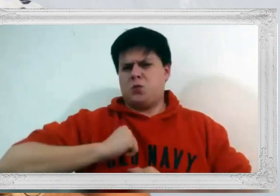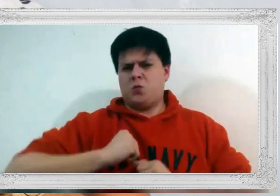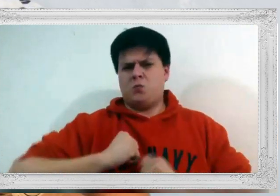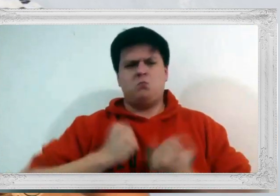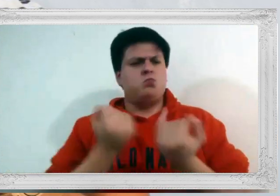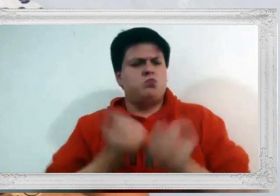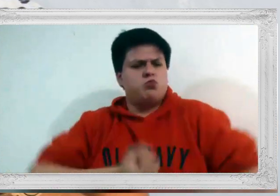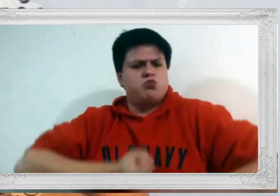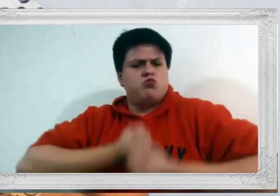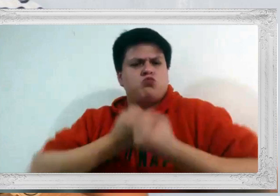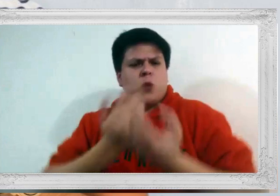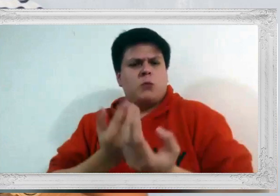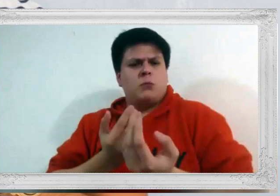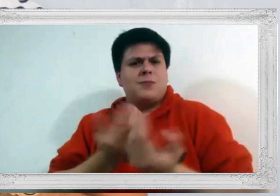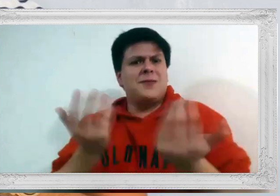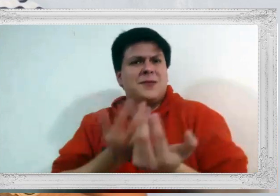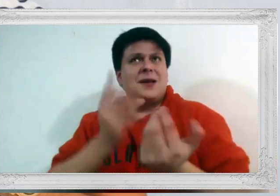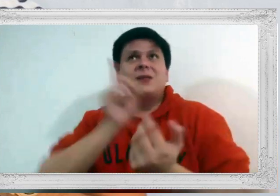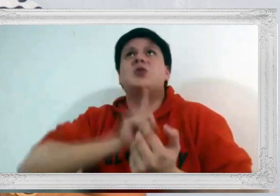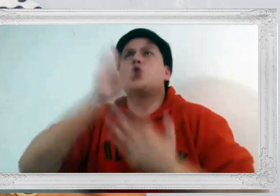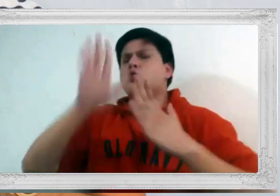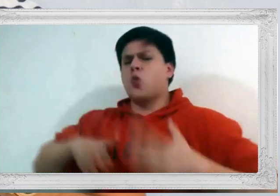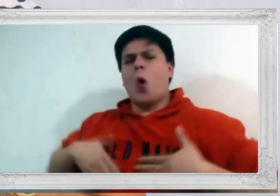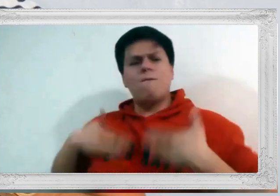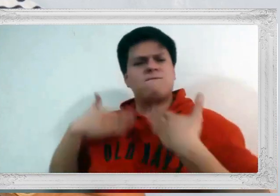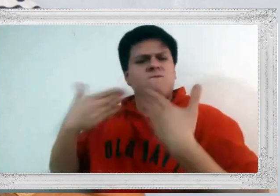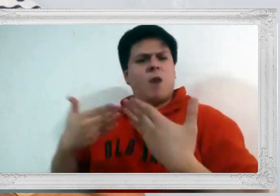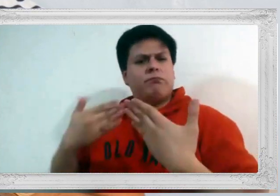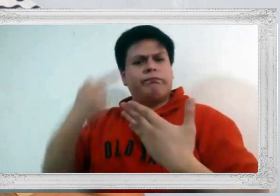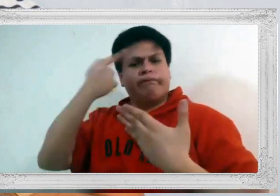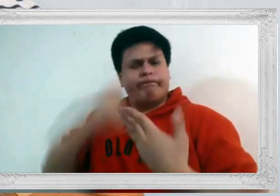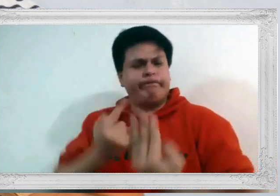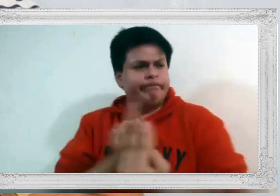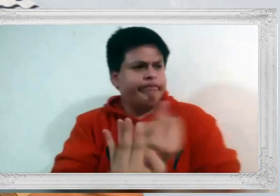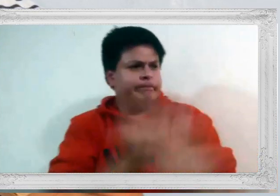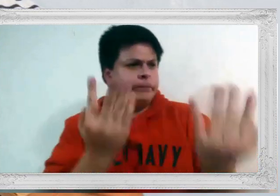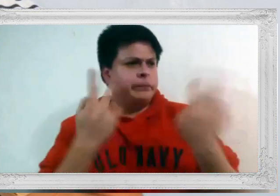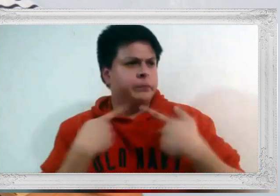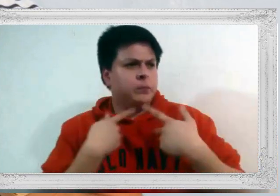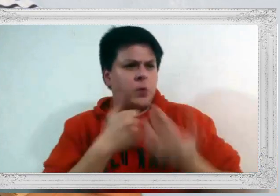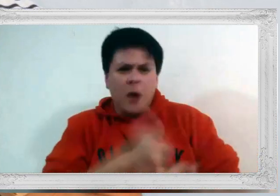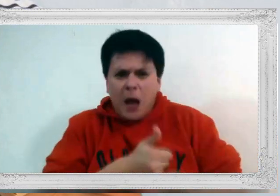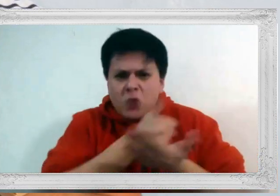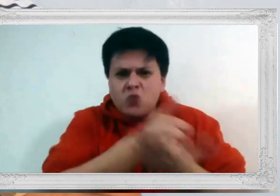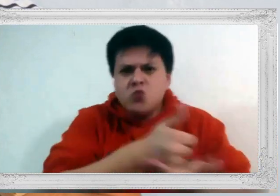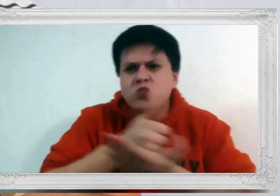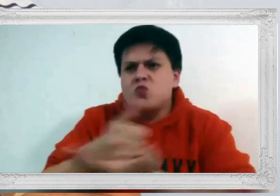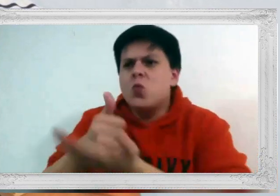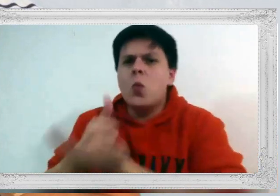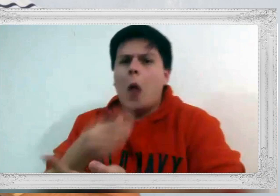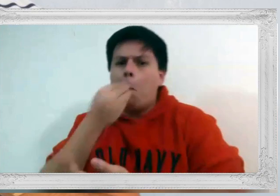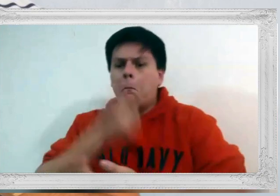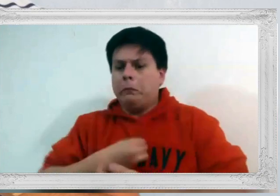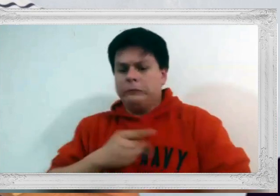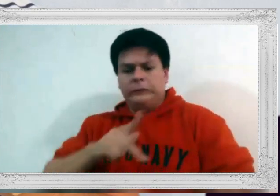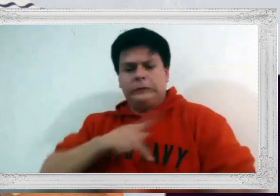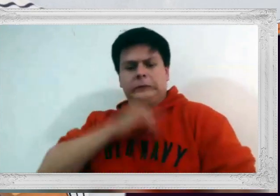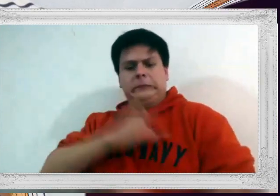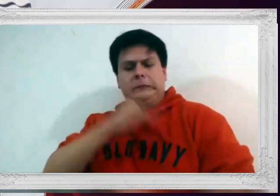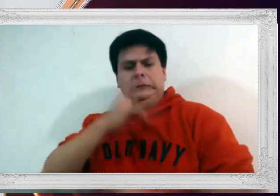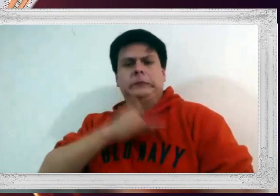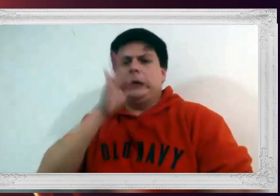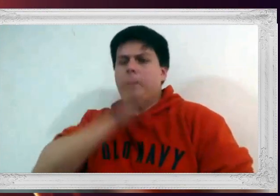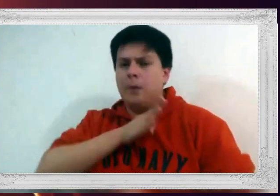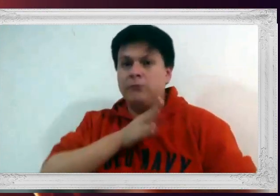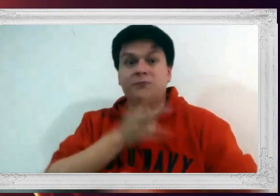de Dios por el bien de los demás. Este es el significado perenne de la oferta de la viuda pobre, que